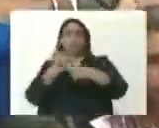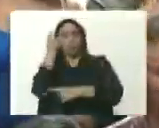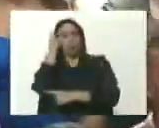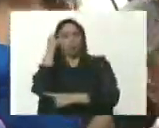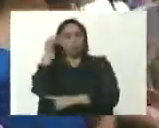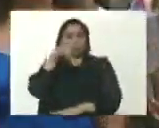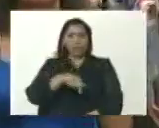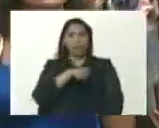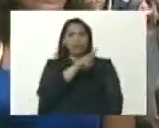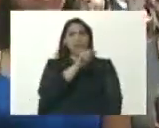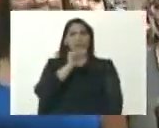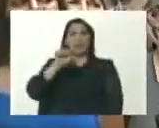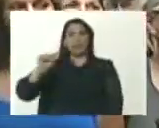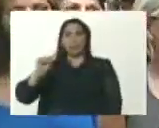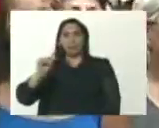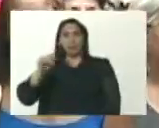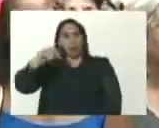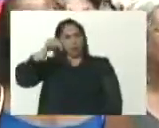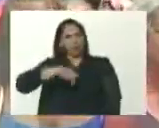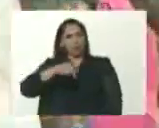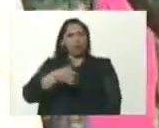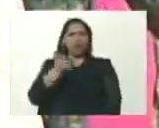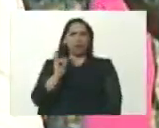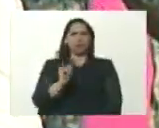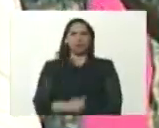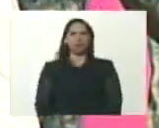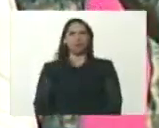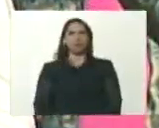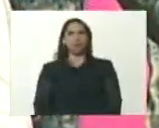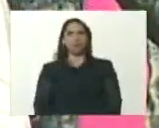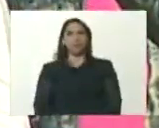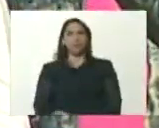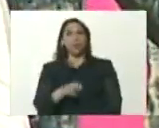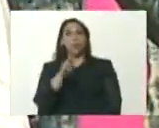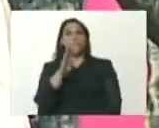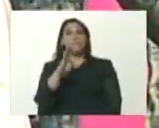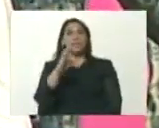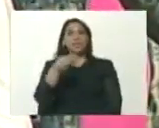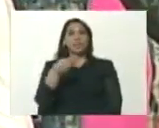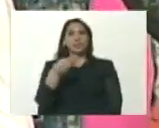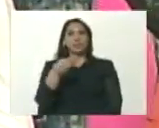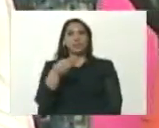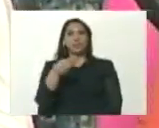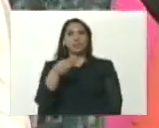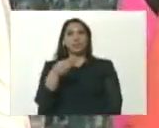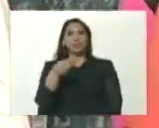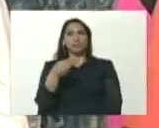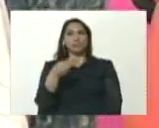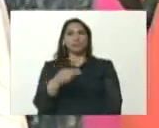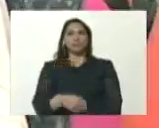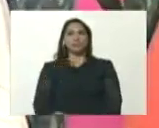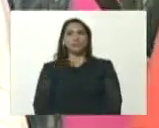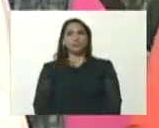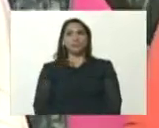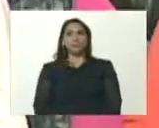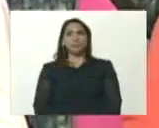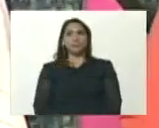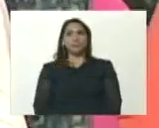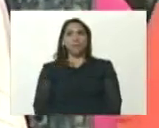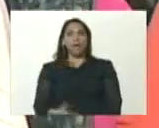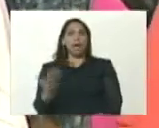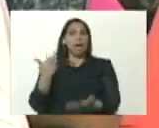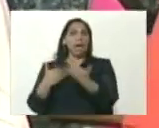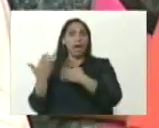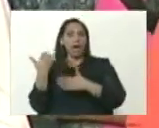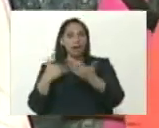el RAS, aquí está la VC Antigua y Postel, que ahora la llamamos